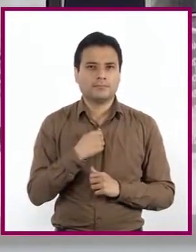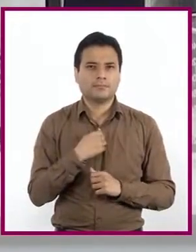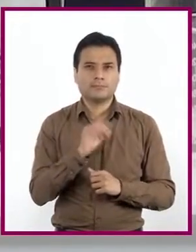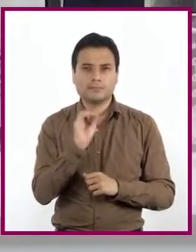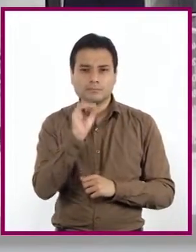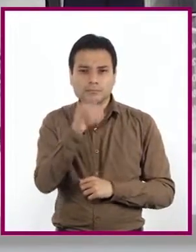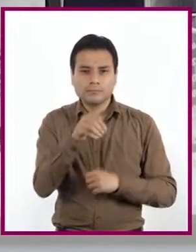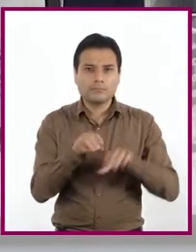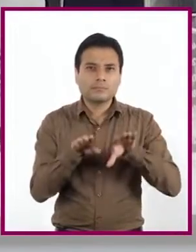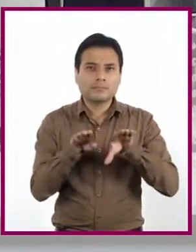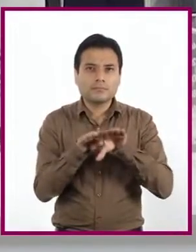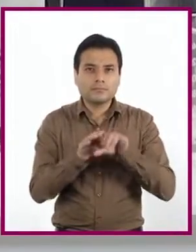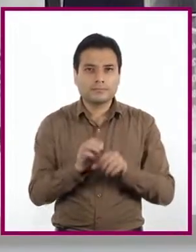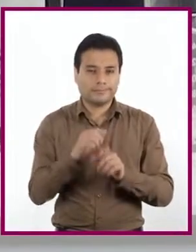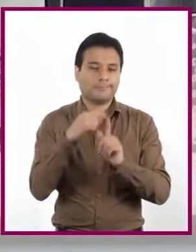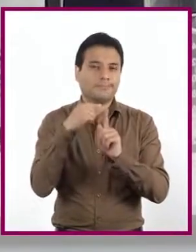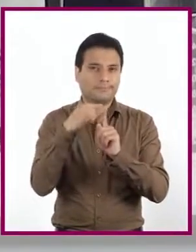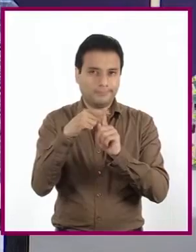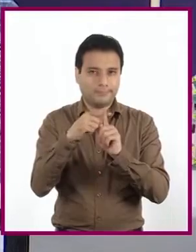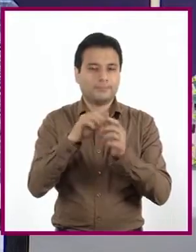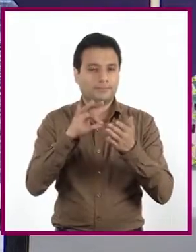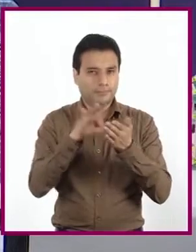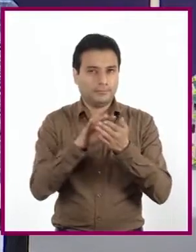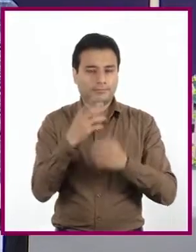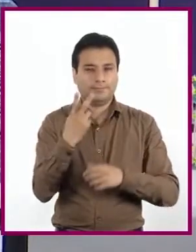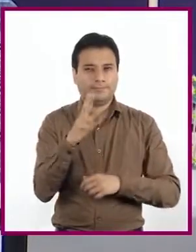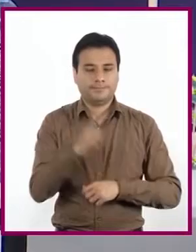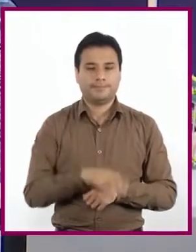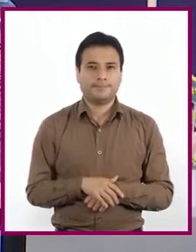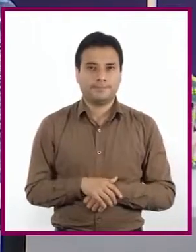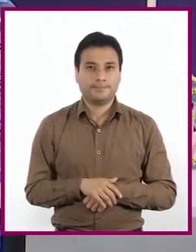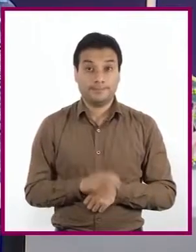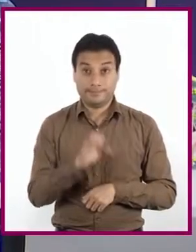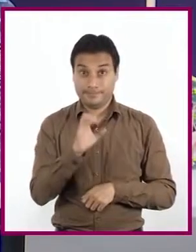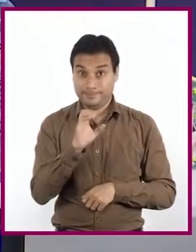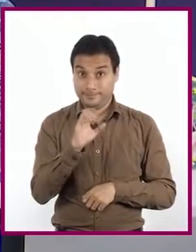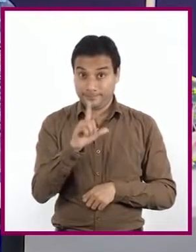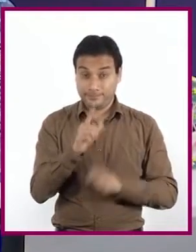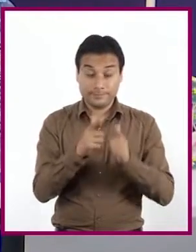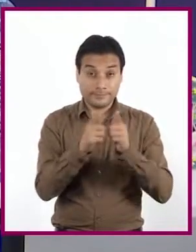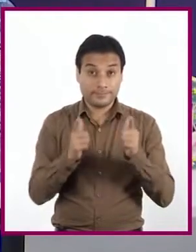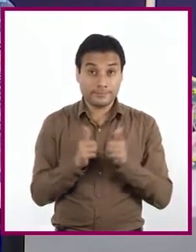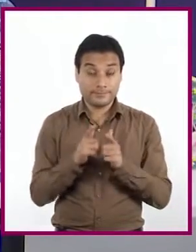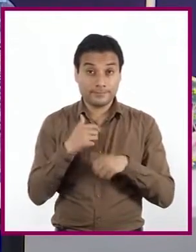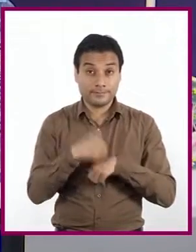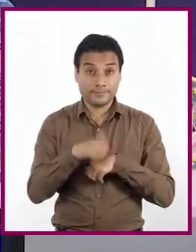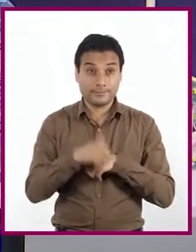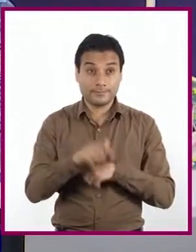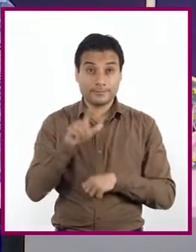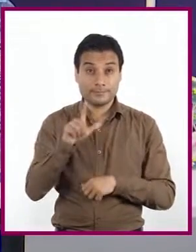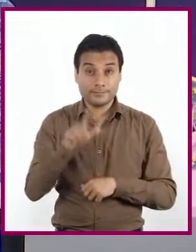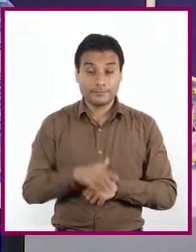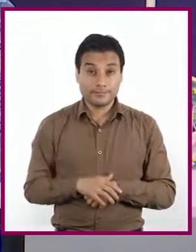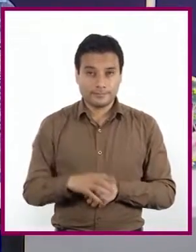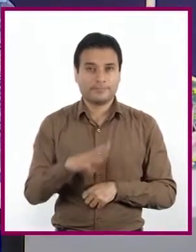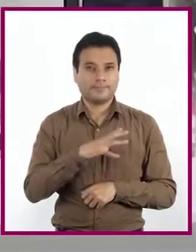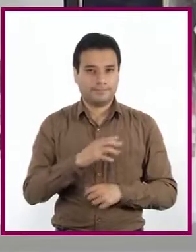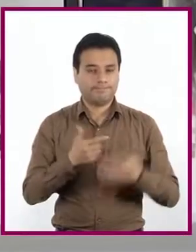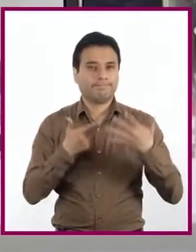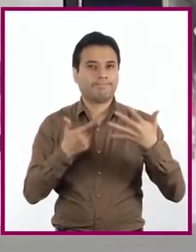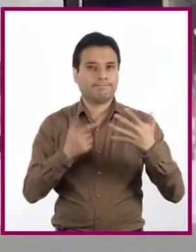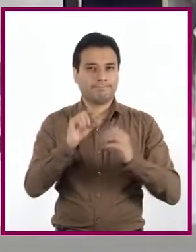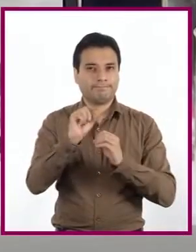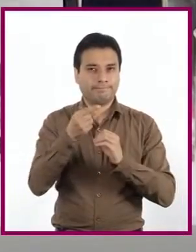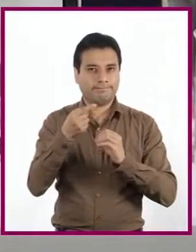o una cruz en la estructura de Lewis. El cloro, al estar en el grupo 17, tiene 7 electrones de